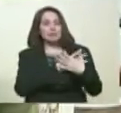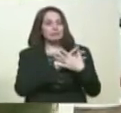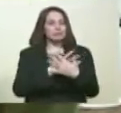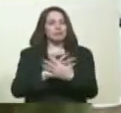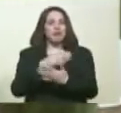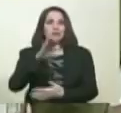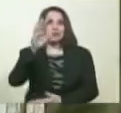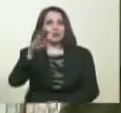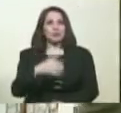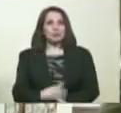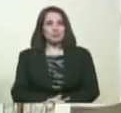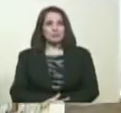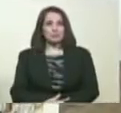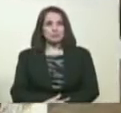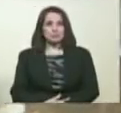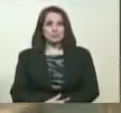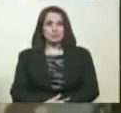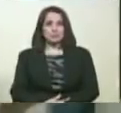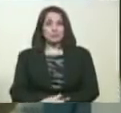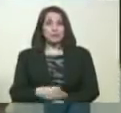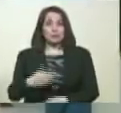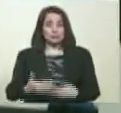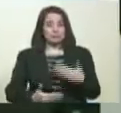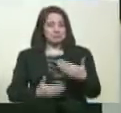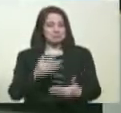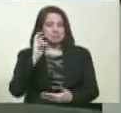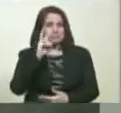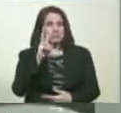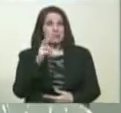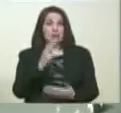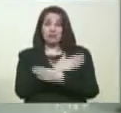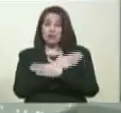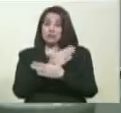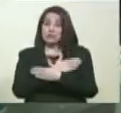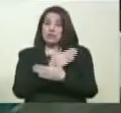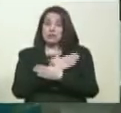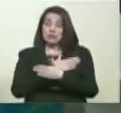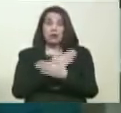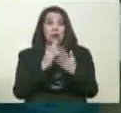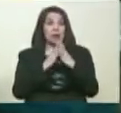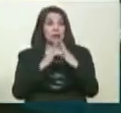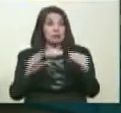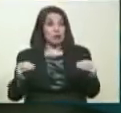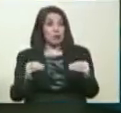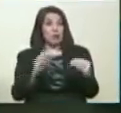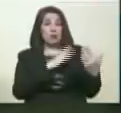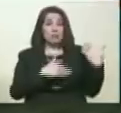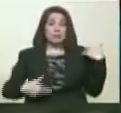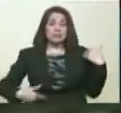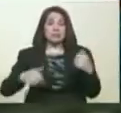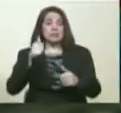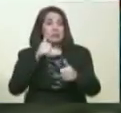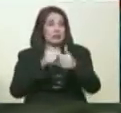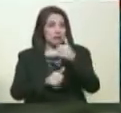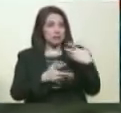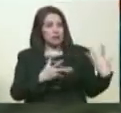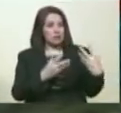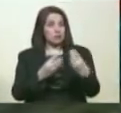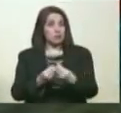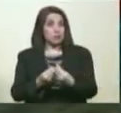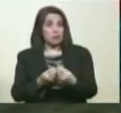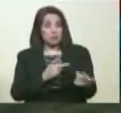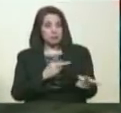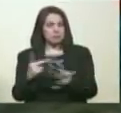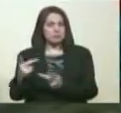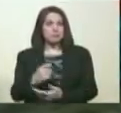futuro. Bueno, seguimos adelante. Felicitaciones. Vicepresidente Ejecutivo de la República Bolivariana de Venezuela. Gracias, presidente. Aquí, como